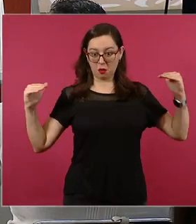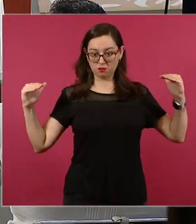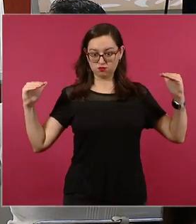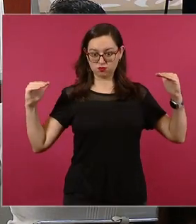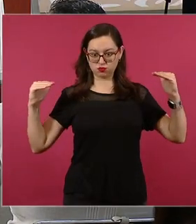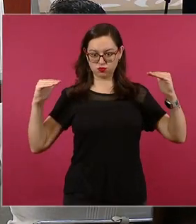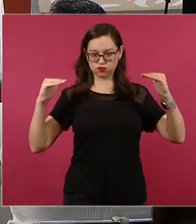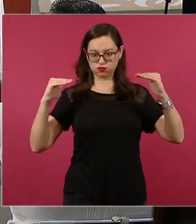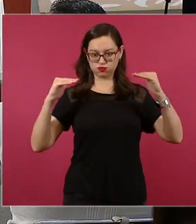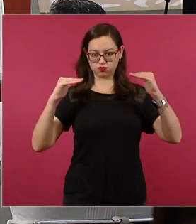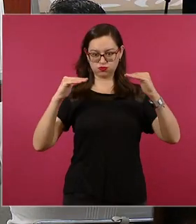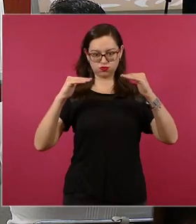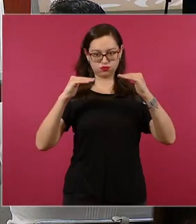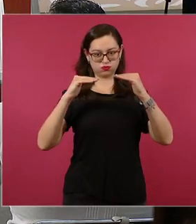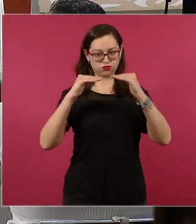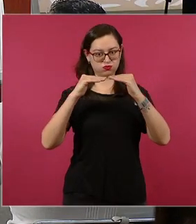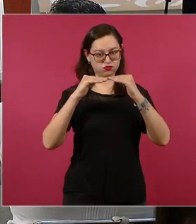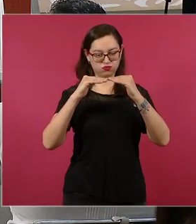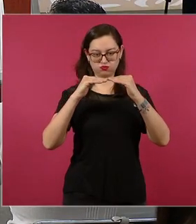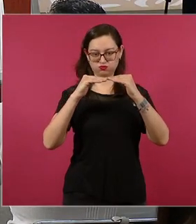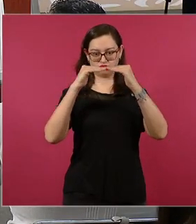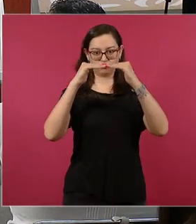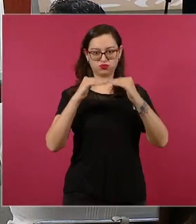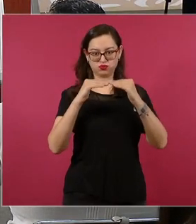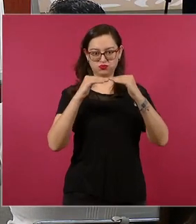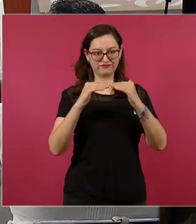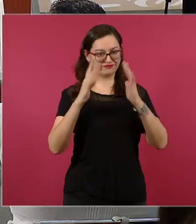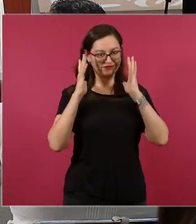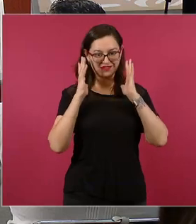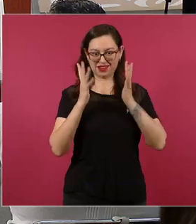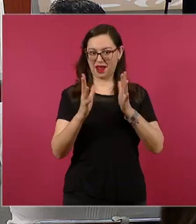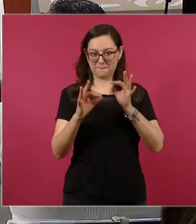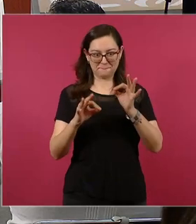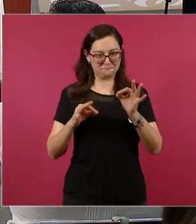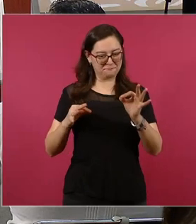se terminó de lanzar el puente. A ver si tienes una de…